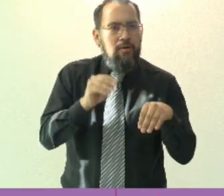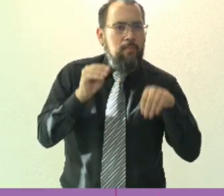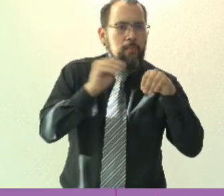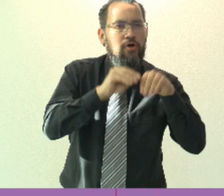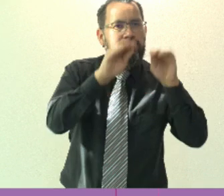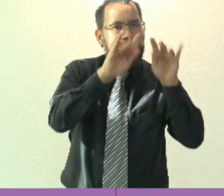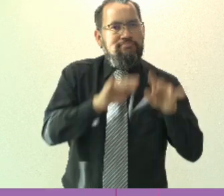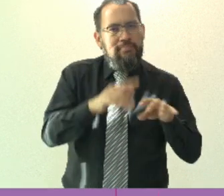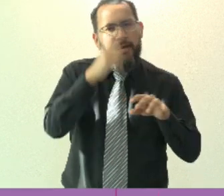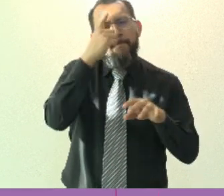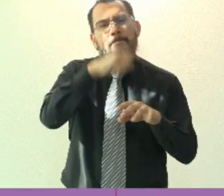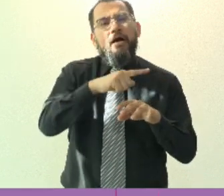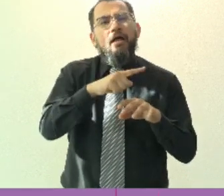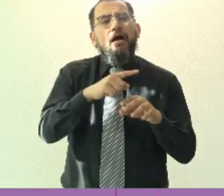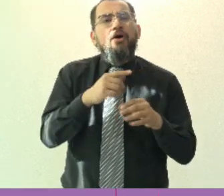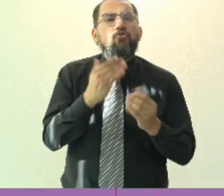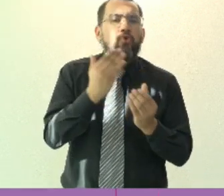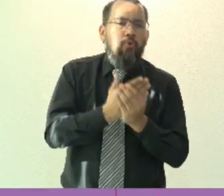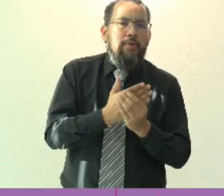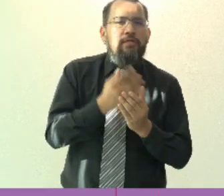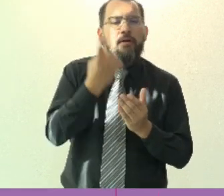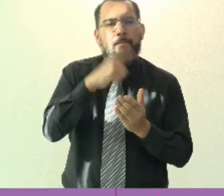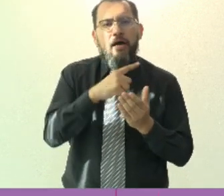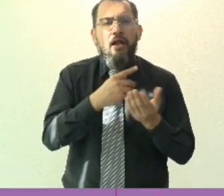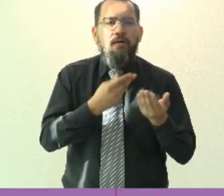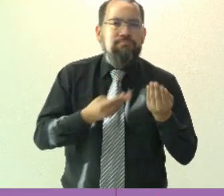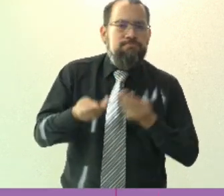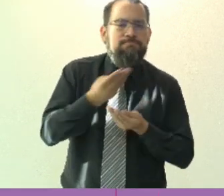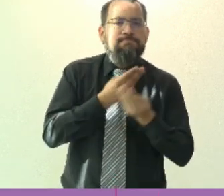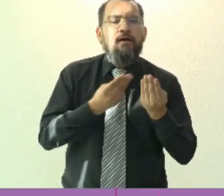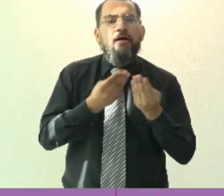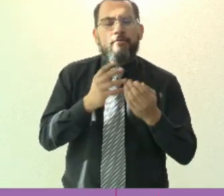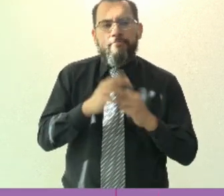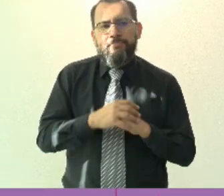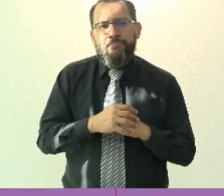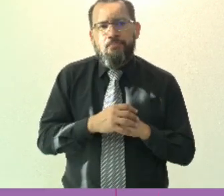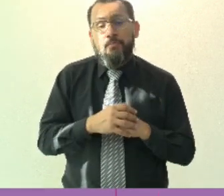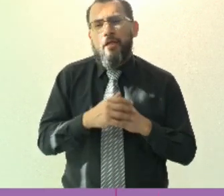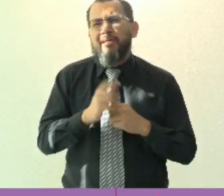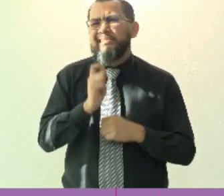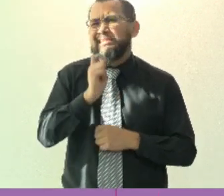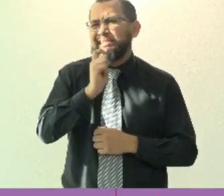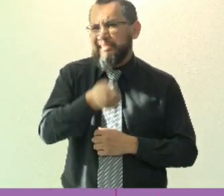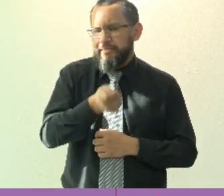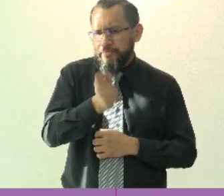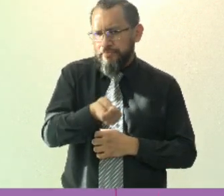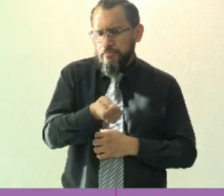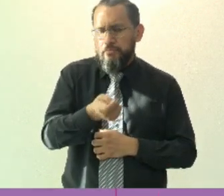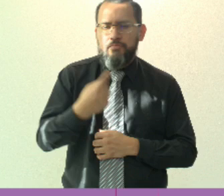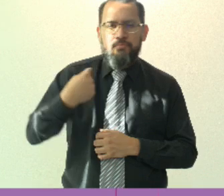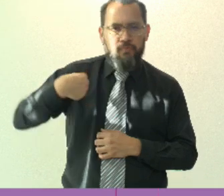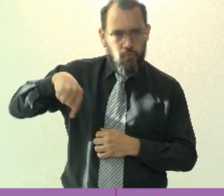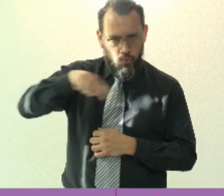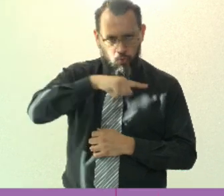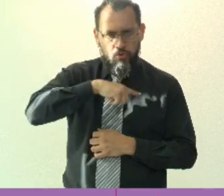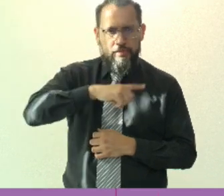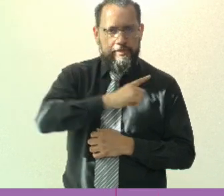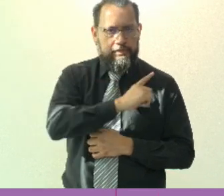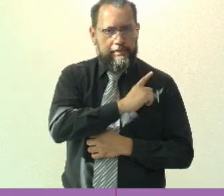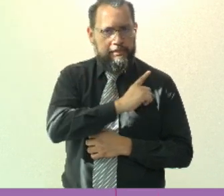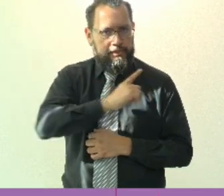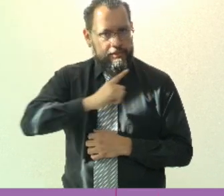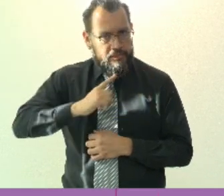documentación de comprobación administrativa inmediata. Esto quiere decir que debemos tener